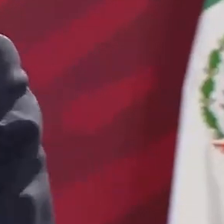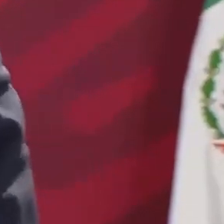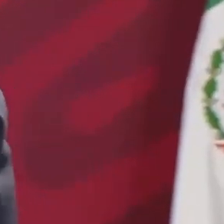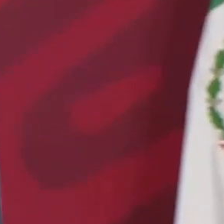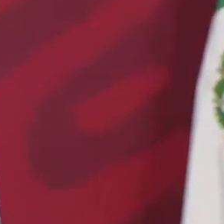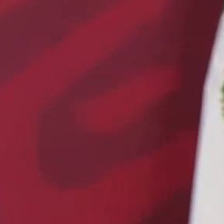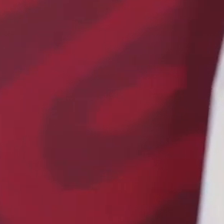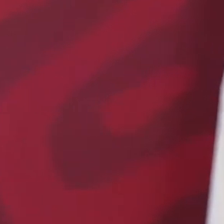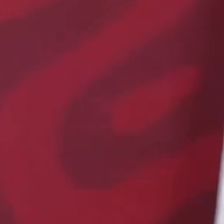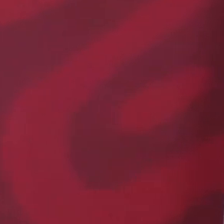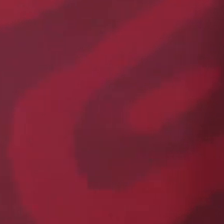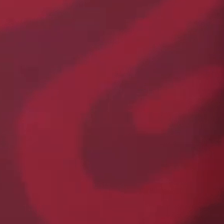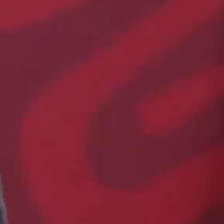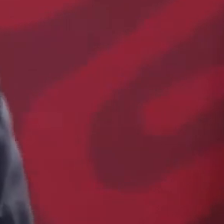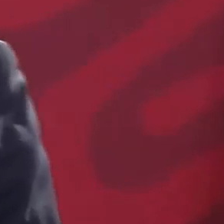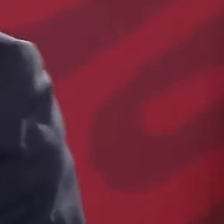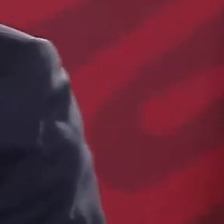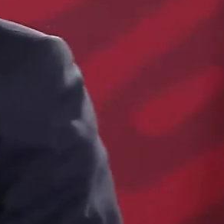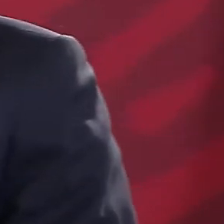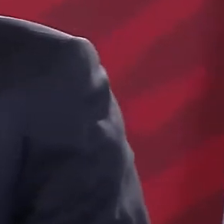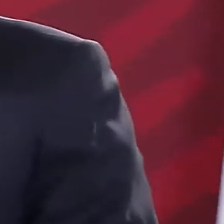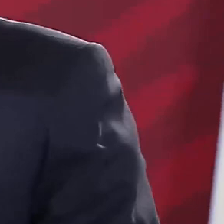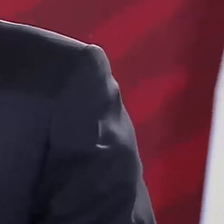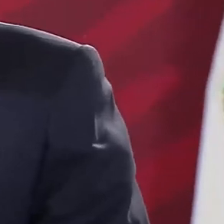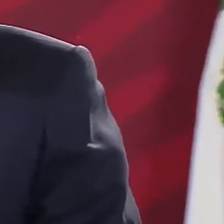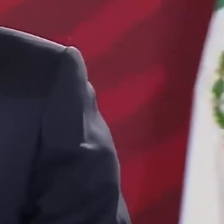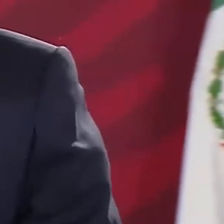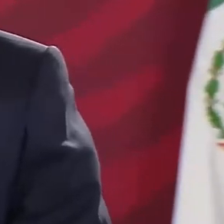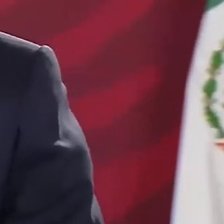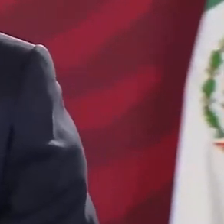agarraron la bandera de oponerse